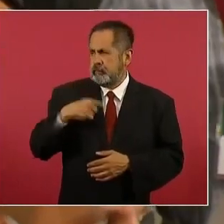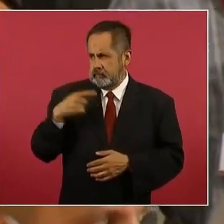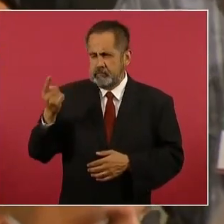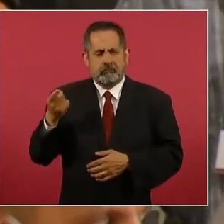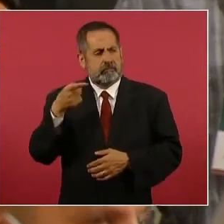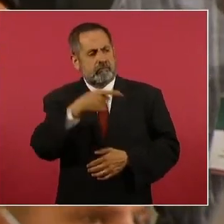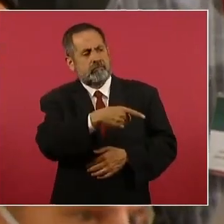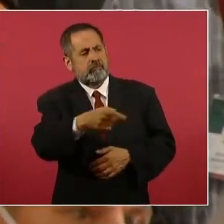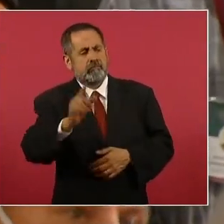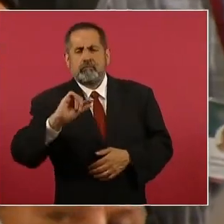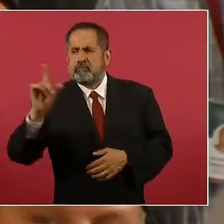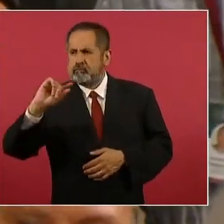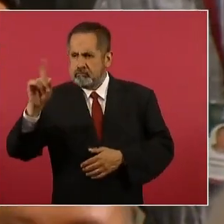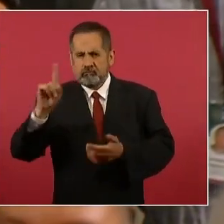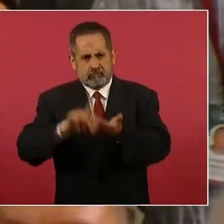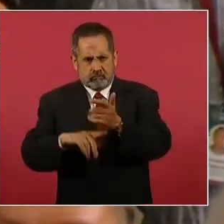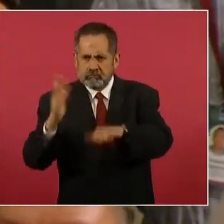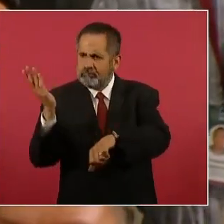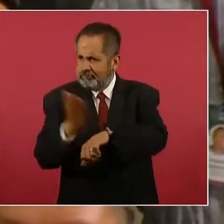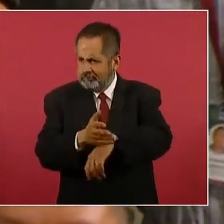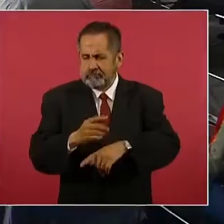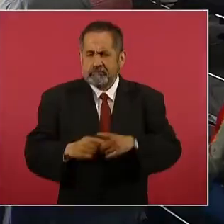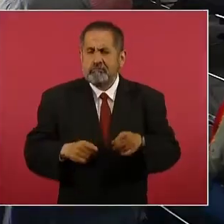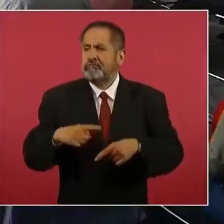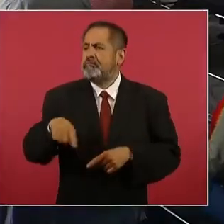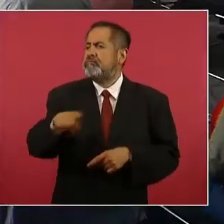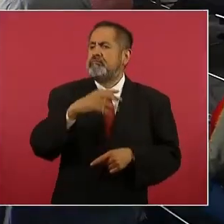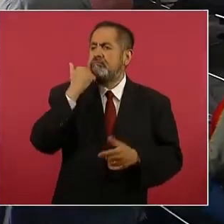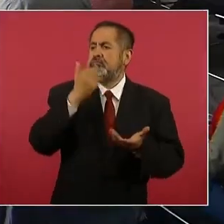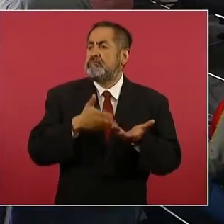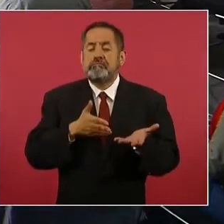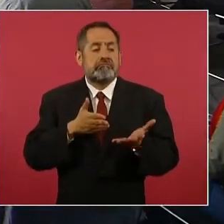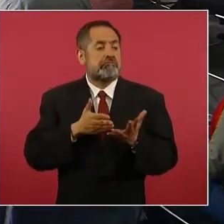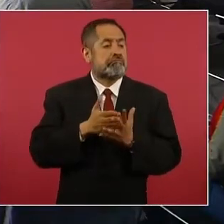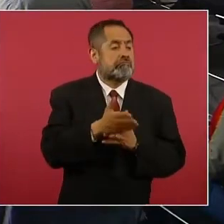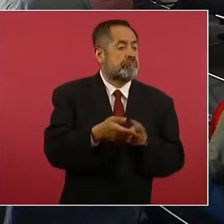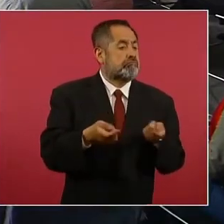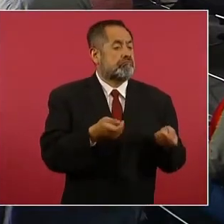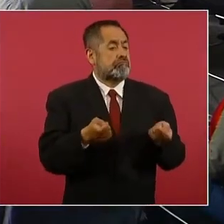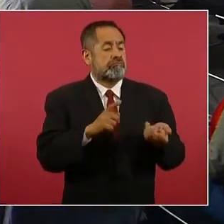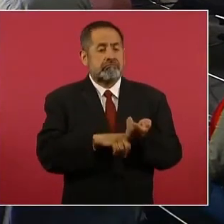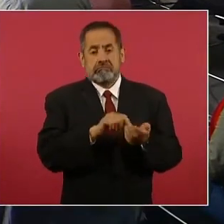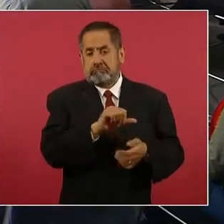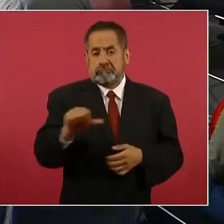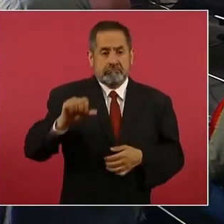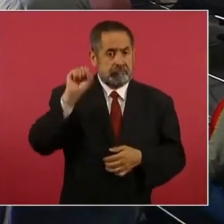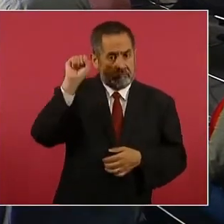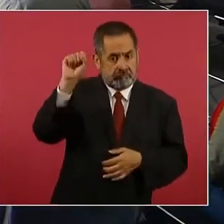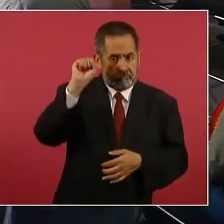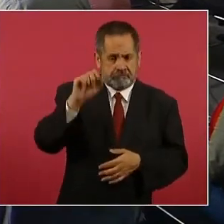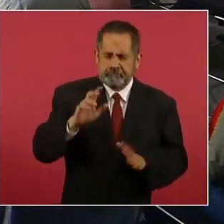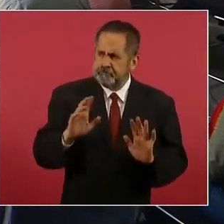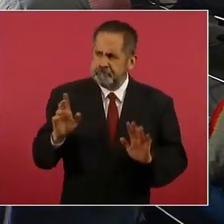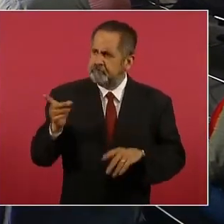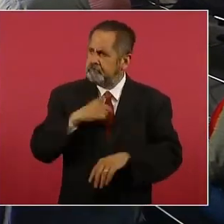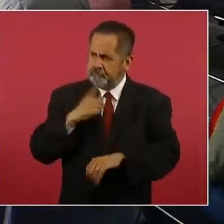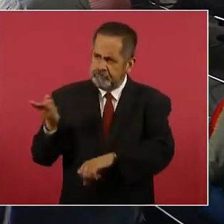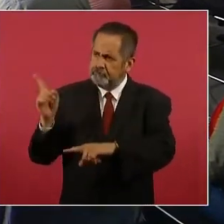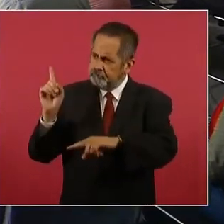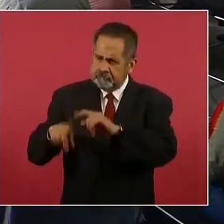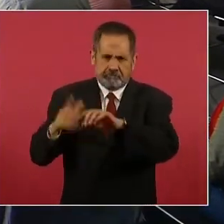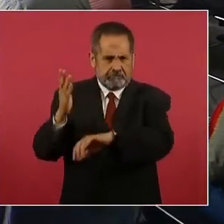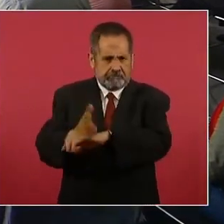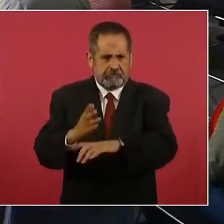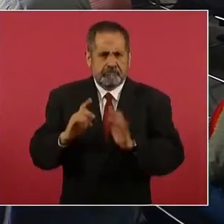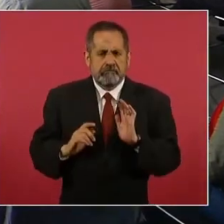las autoridades y funcionarios que intenten tener injerencia en los procesos de la realización de